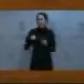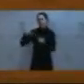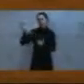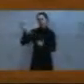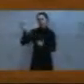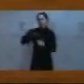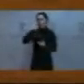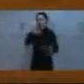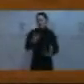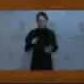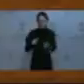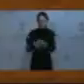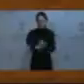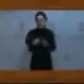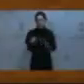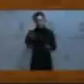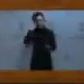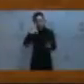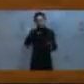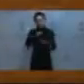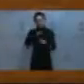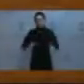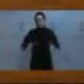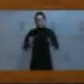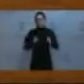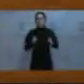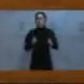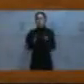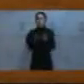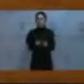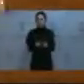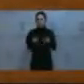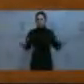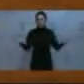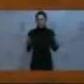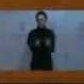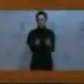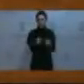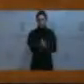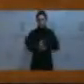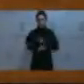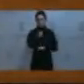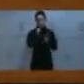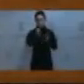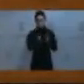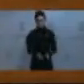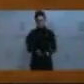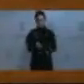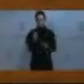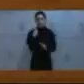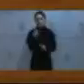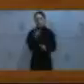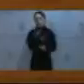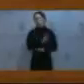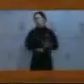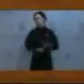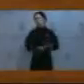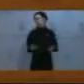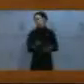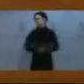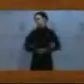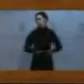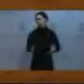y futura de la demografía en nuestra región. Señor consejero, el panorama es desolador, usted lo conoce